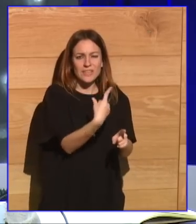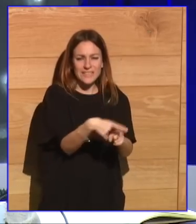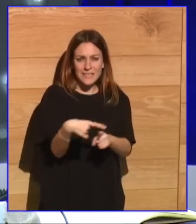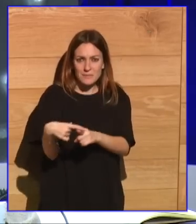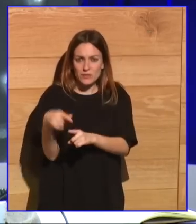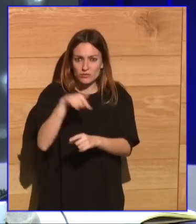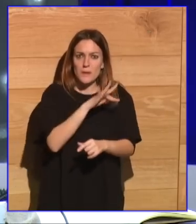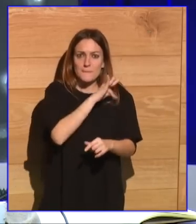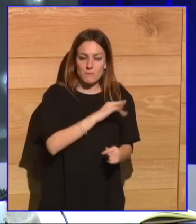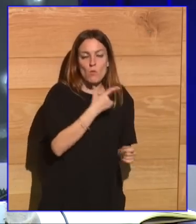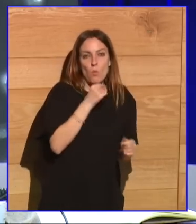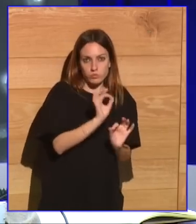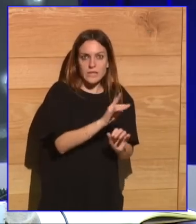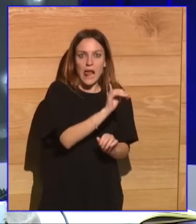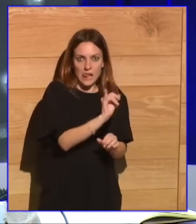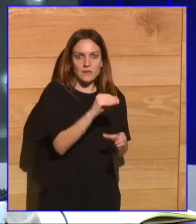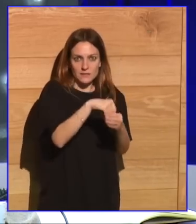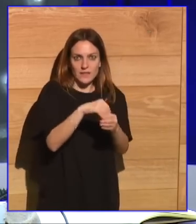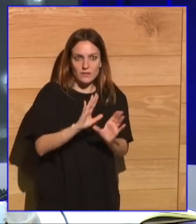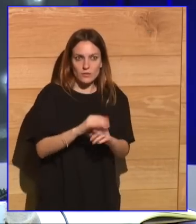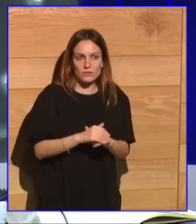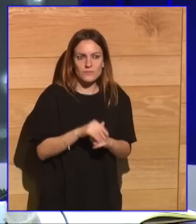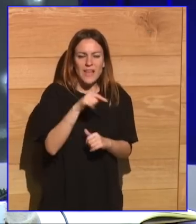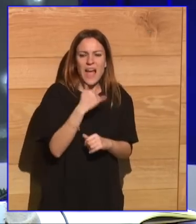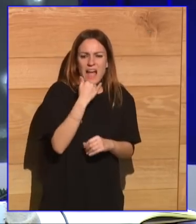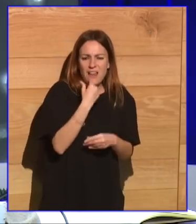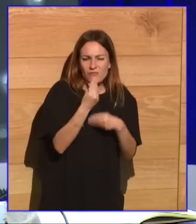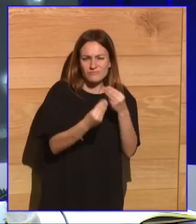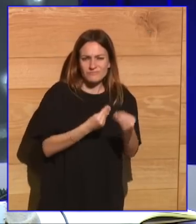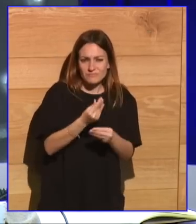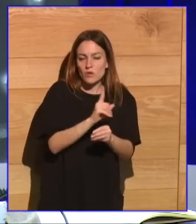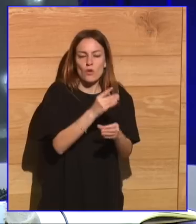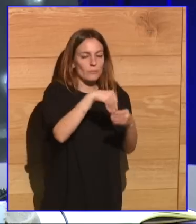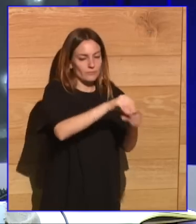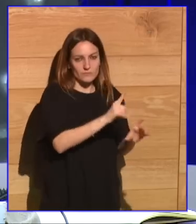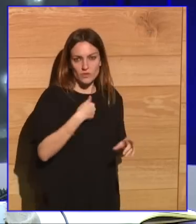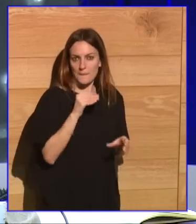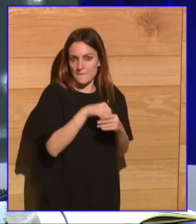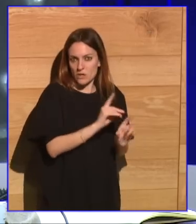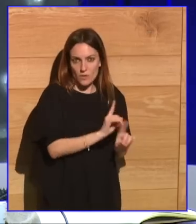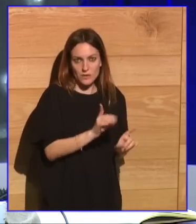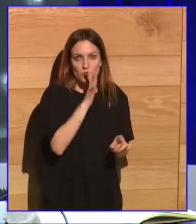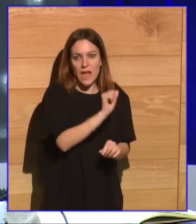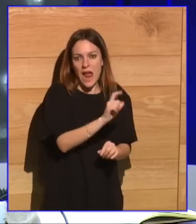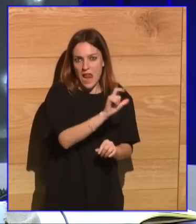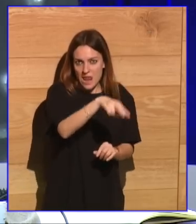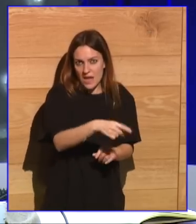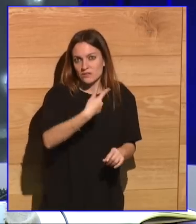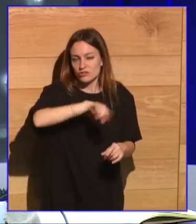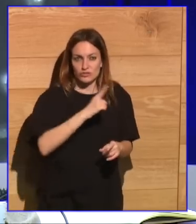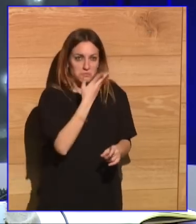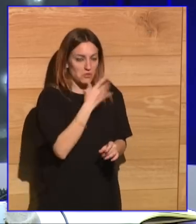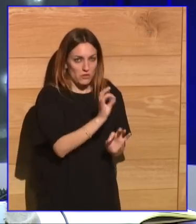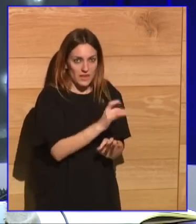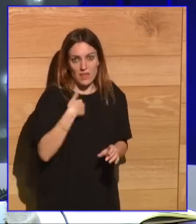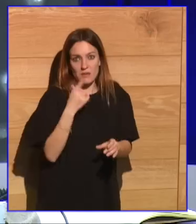a los Oscar. No vamos a decir que esto es un acto de cinismo por parte... No nos vamos a meter ahí porque nadie conocemos a Alan Parker y mucho menos estamos dentro de su cabeza.